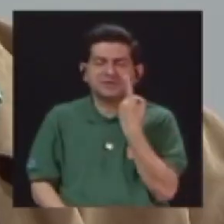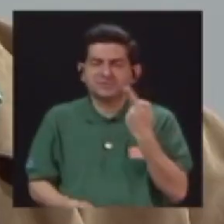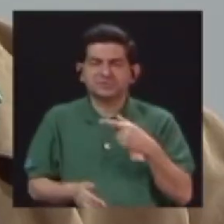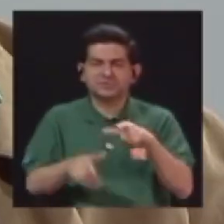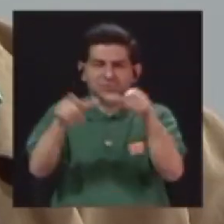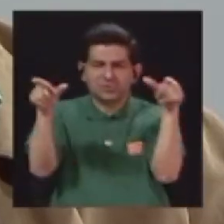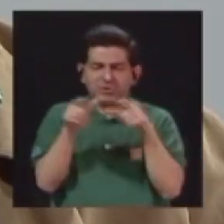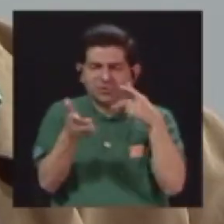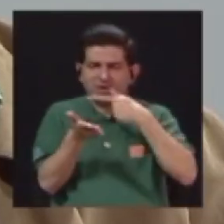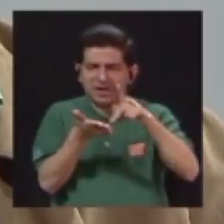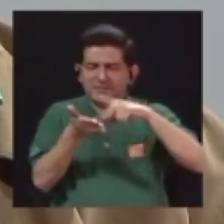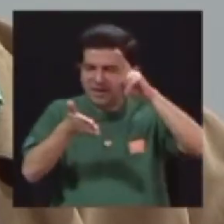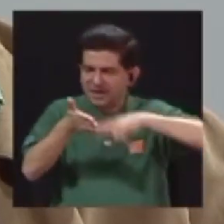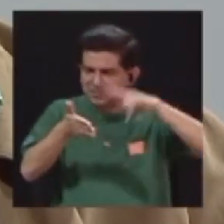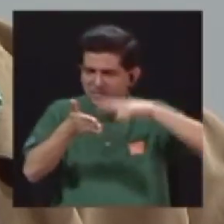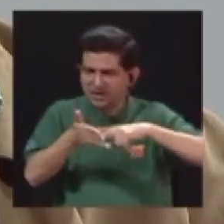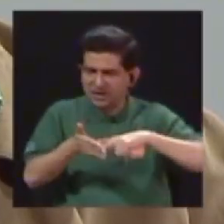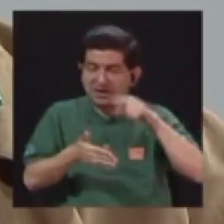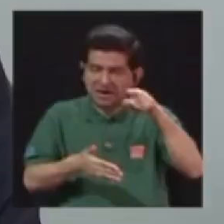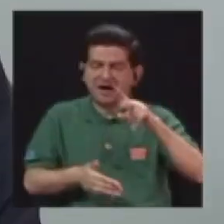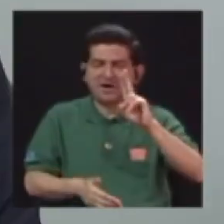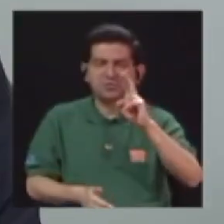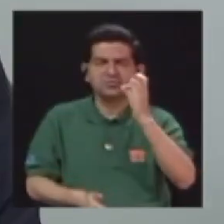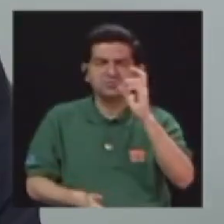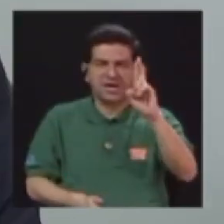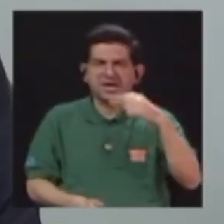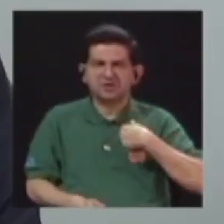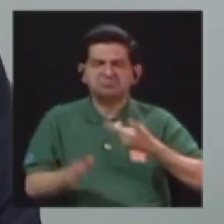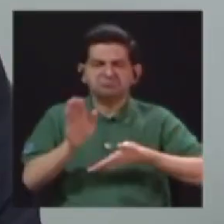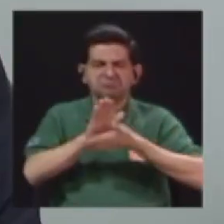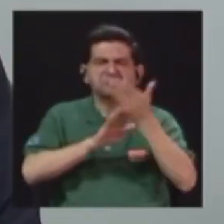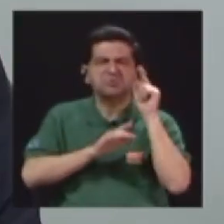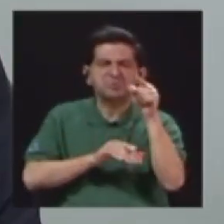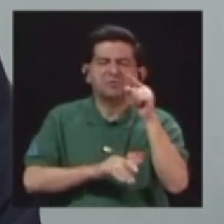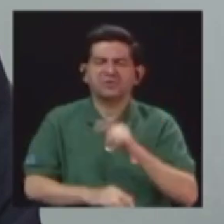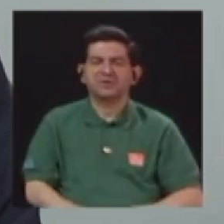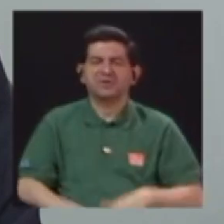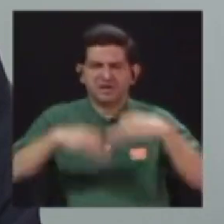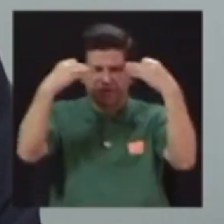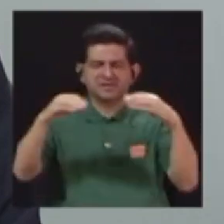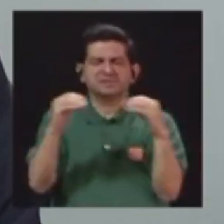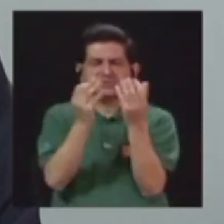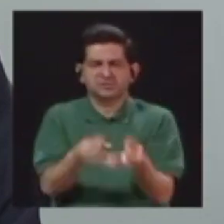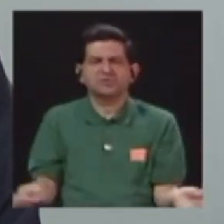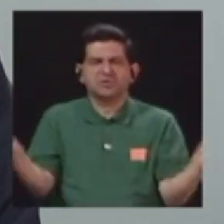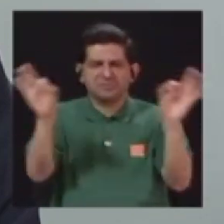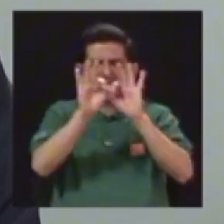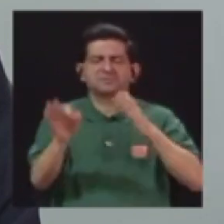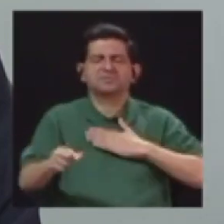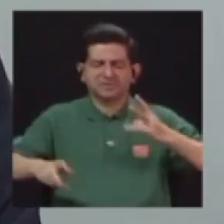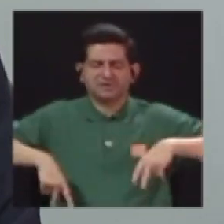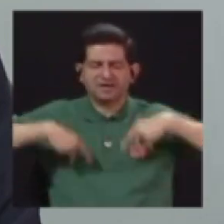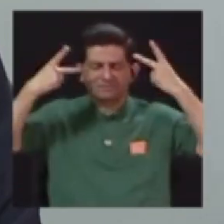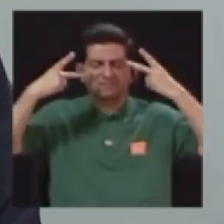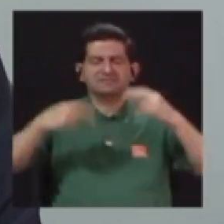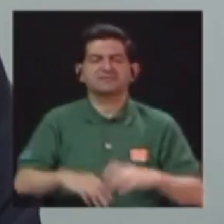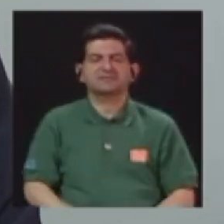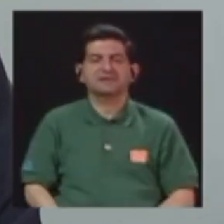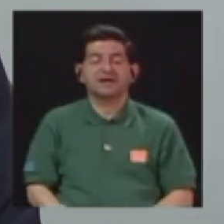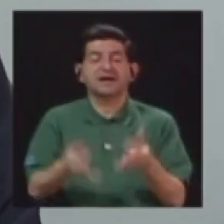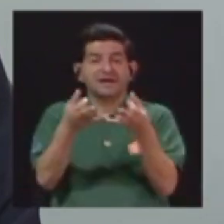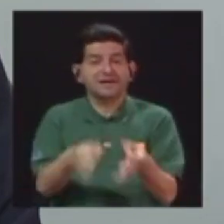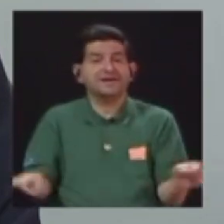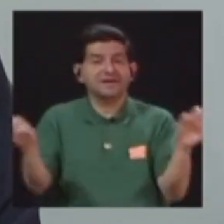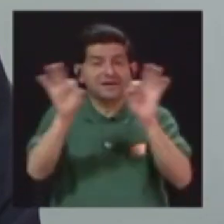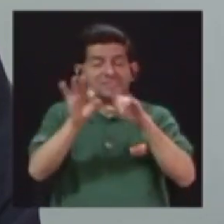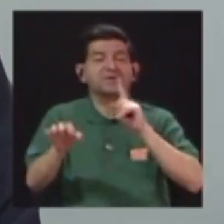por leer es en la Universidad de Costa Rica. Me voy para la Universidad de Costa Rica, que fue la decisión más importante que he tomado en mi vida, ¿verdad? Valga la pena